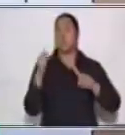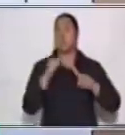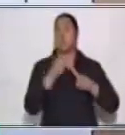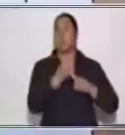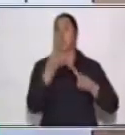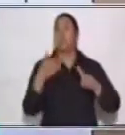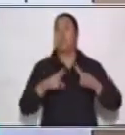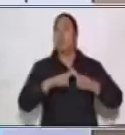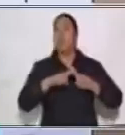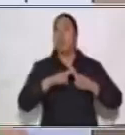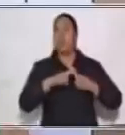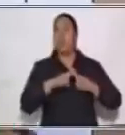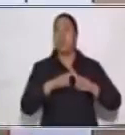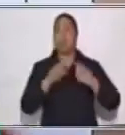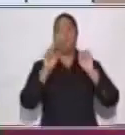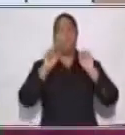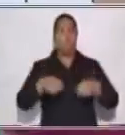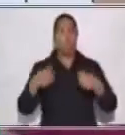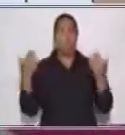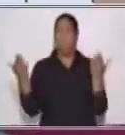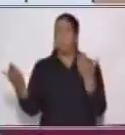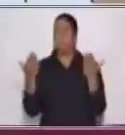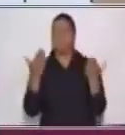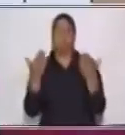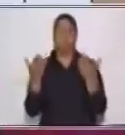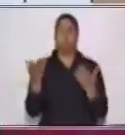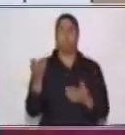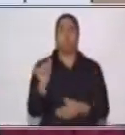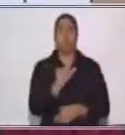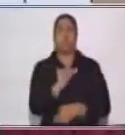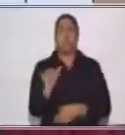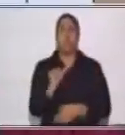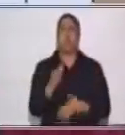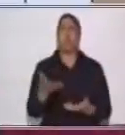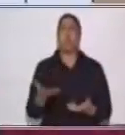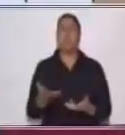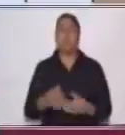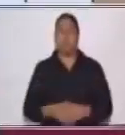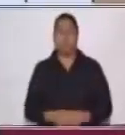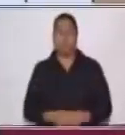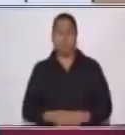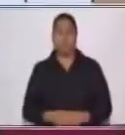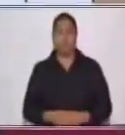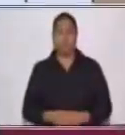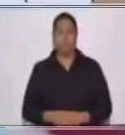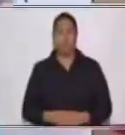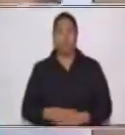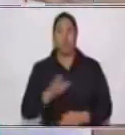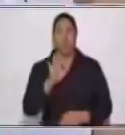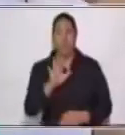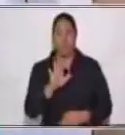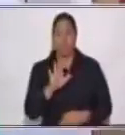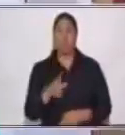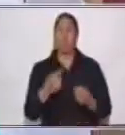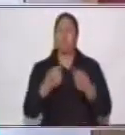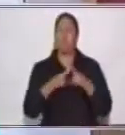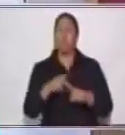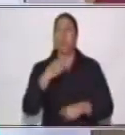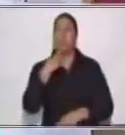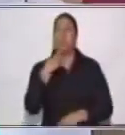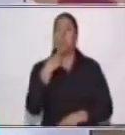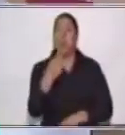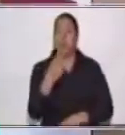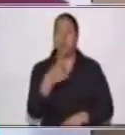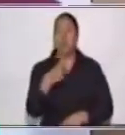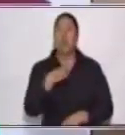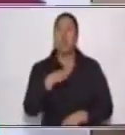cumpla. Entonces veamos, la igualdad se va a cumplir si el resultado nos da